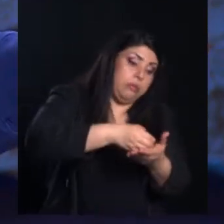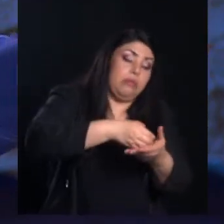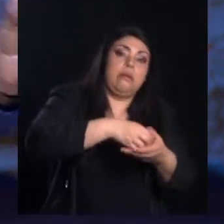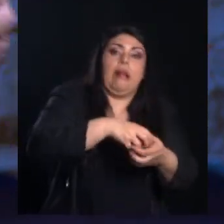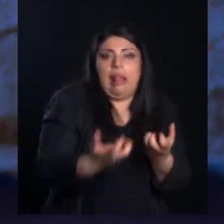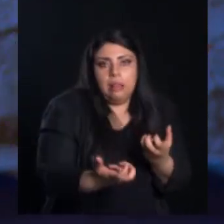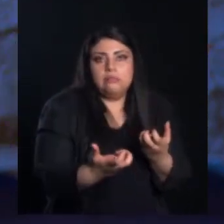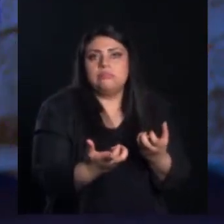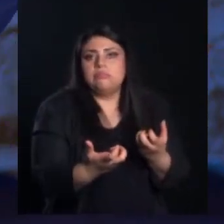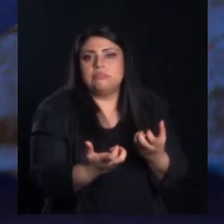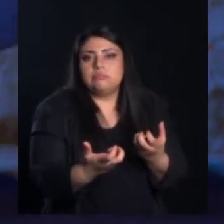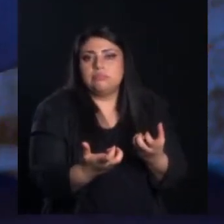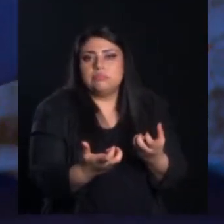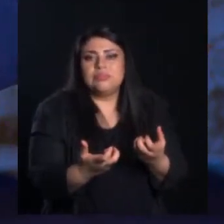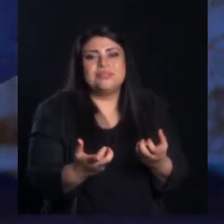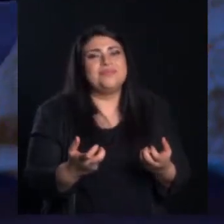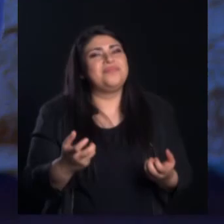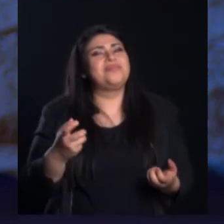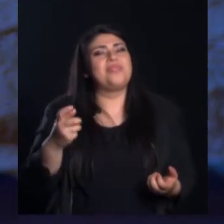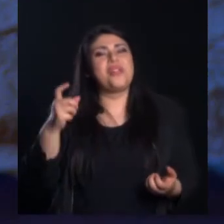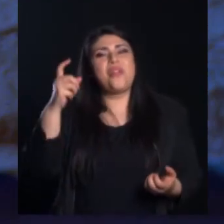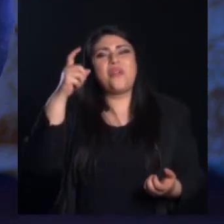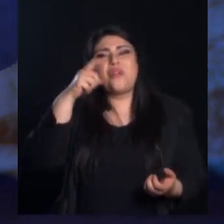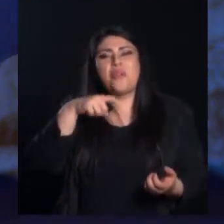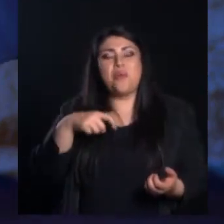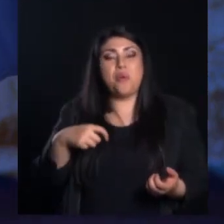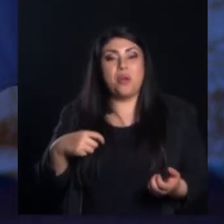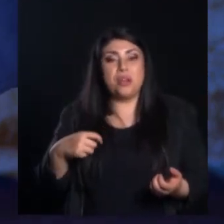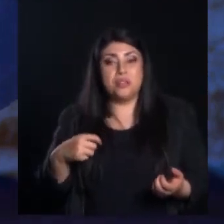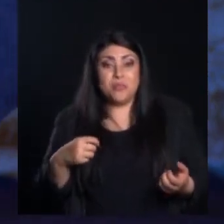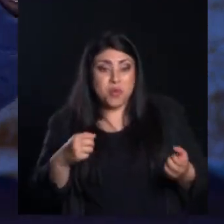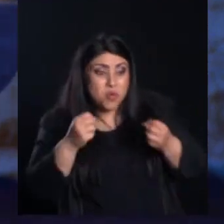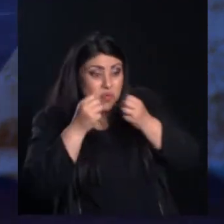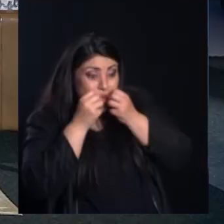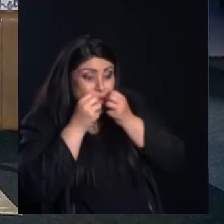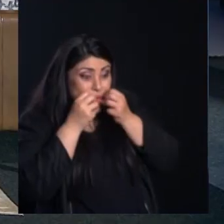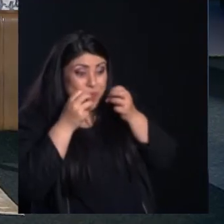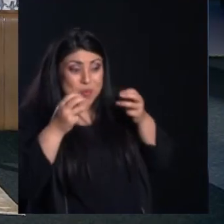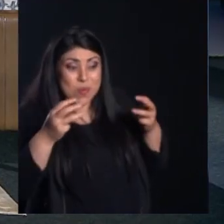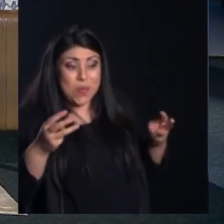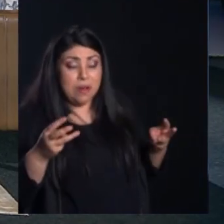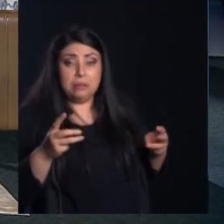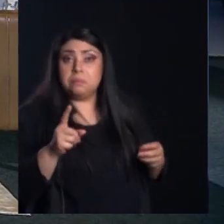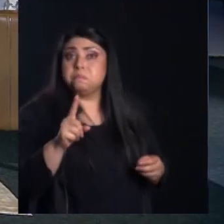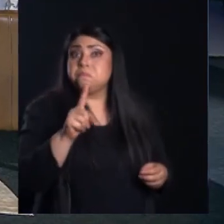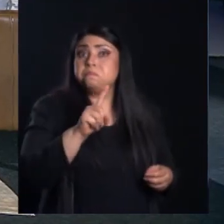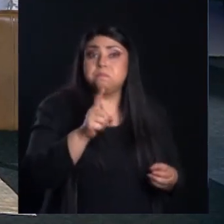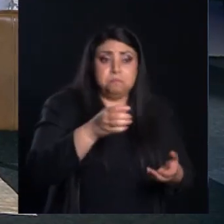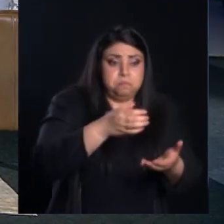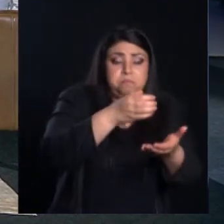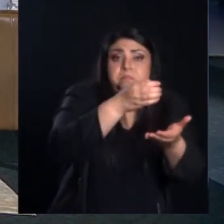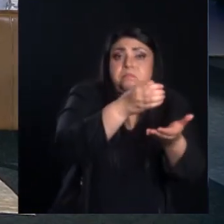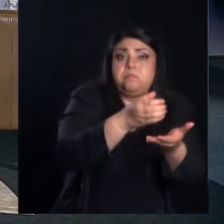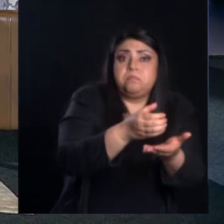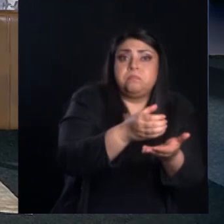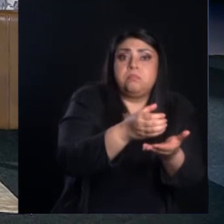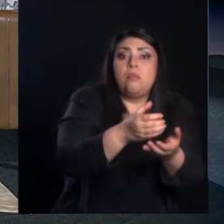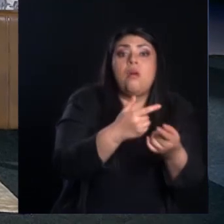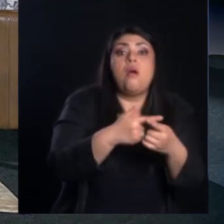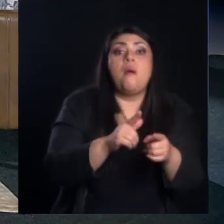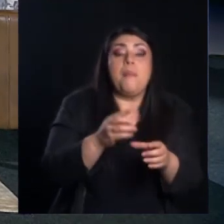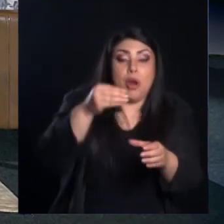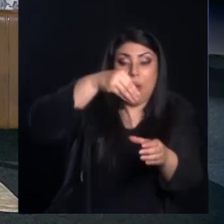no esta vez como decía algo que es guau no es no pero contiene un tesoro